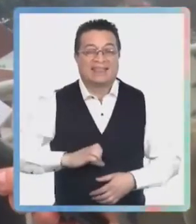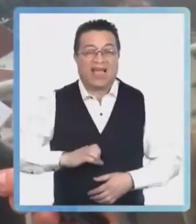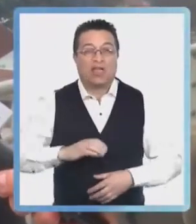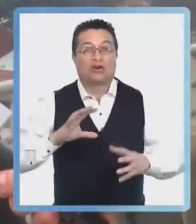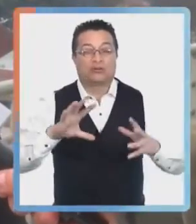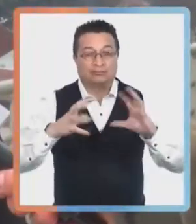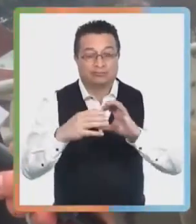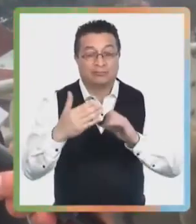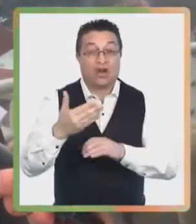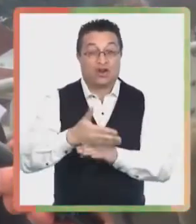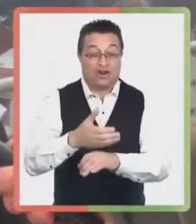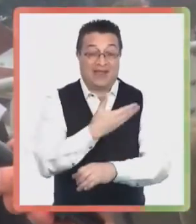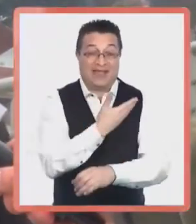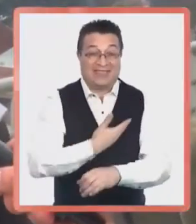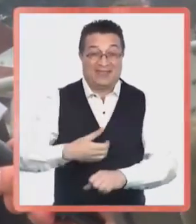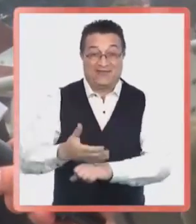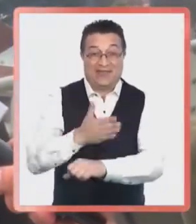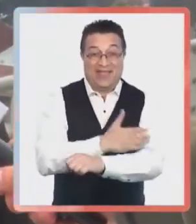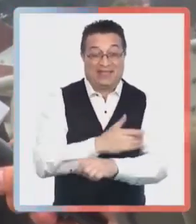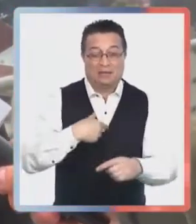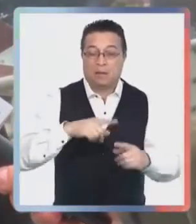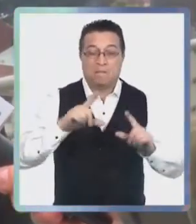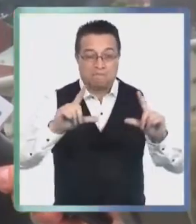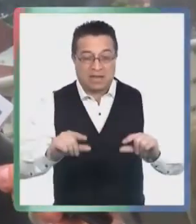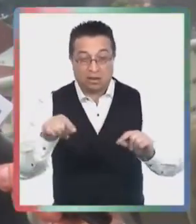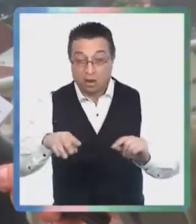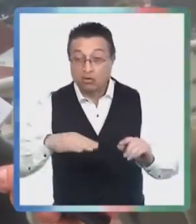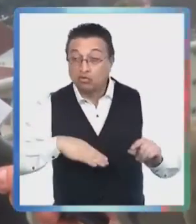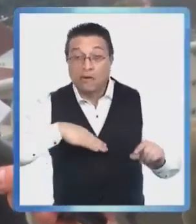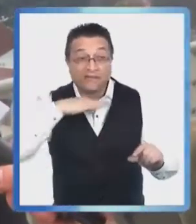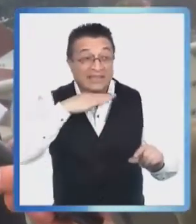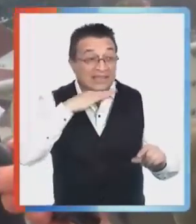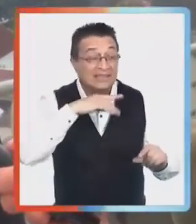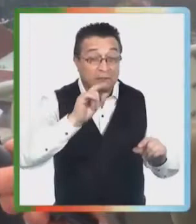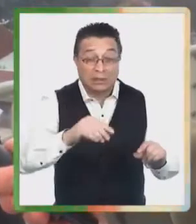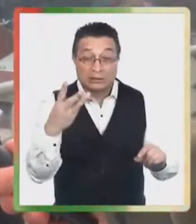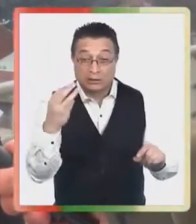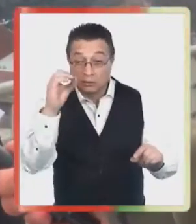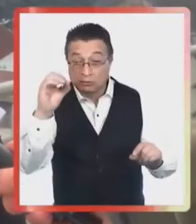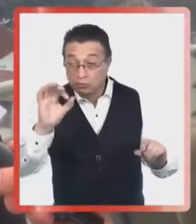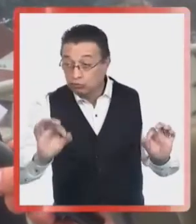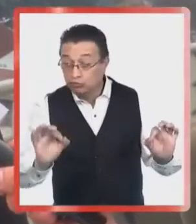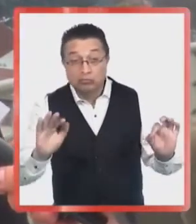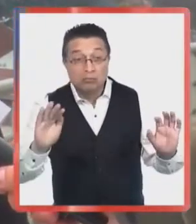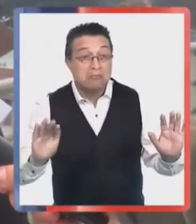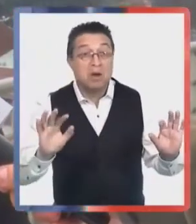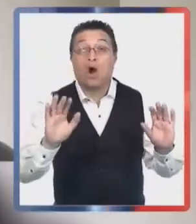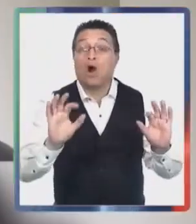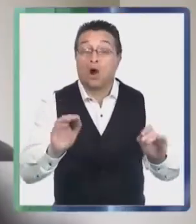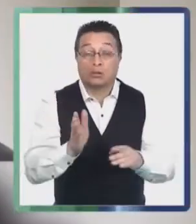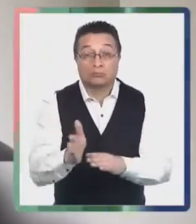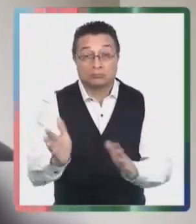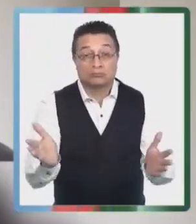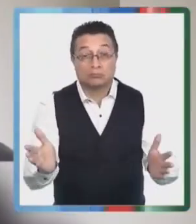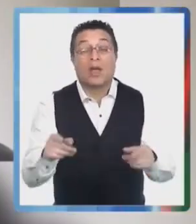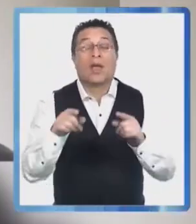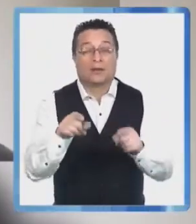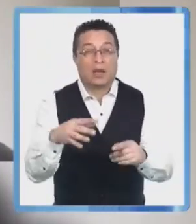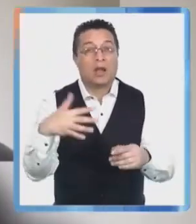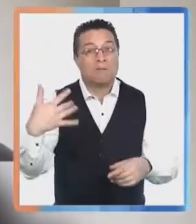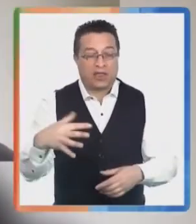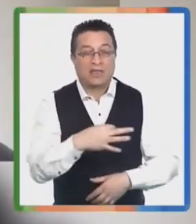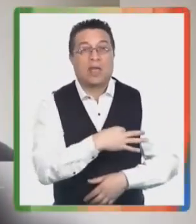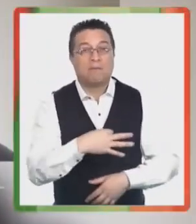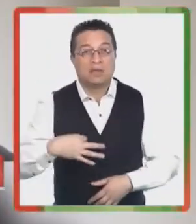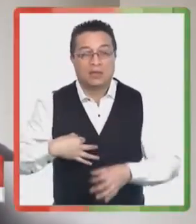anteriores, del gobierno anterior, y por lo tanto lo que hay que ver es si es suficiente el contingente que hoy día está trabajando. Es importante que la